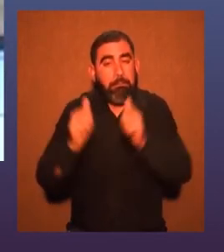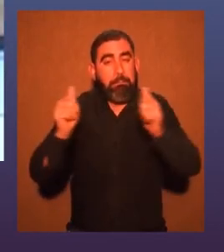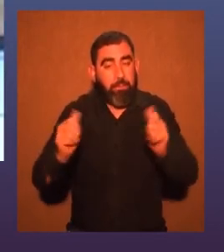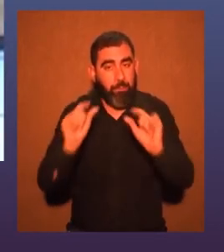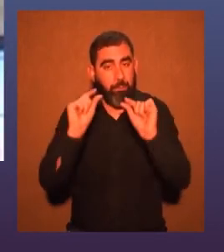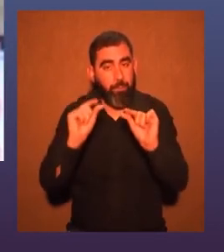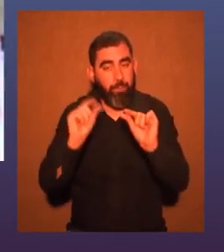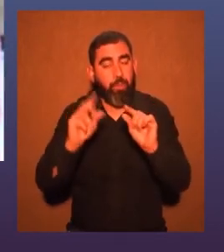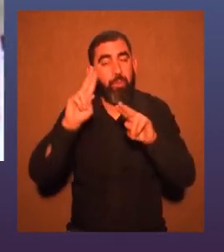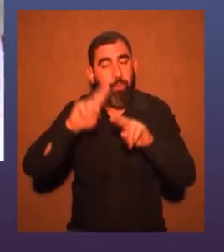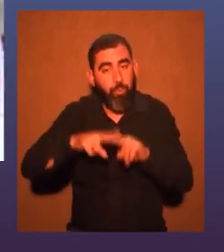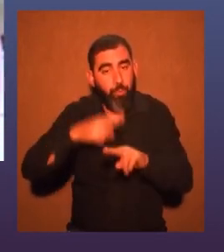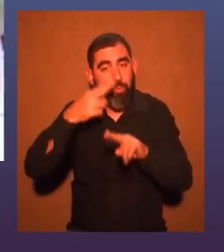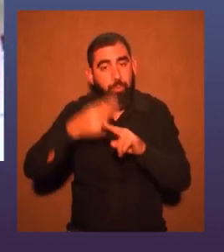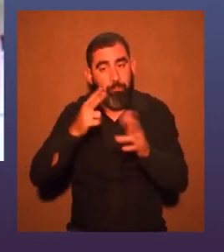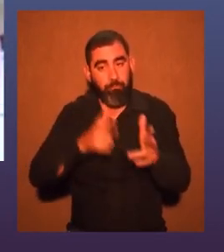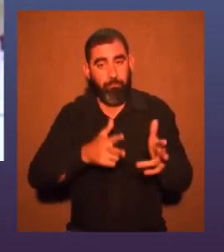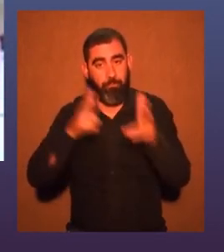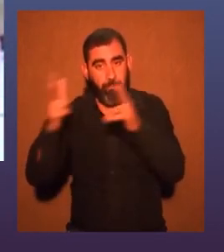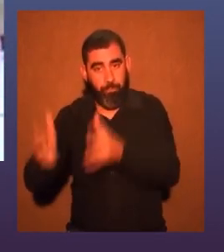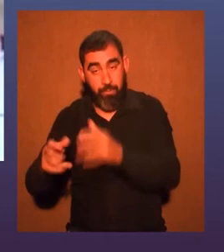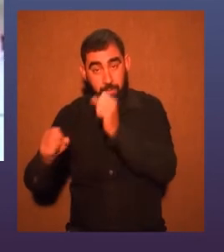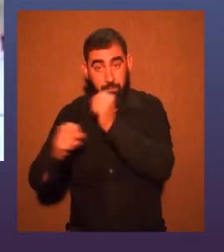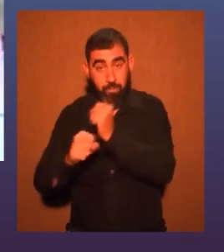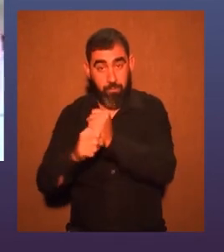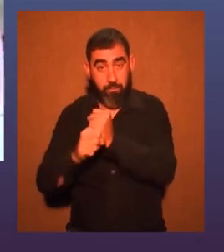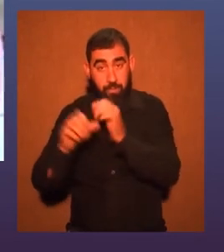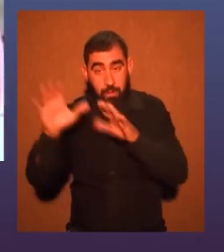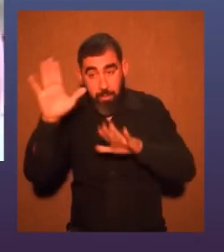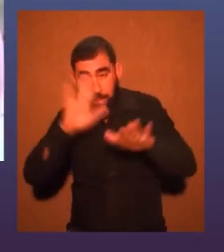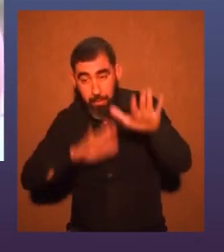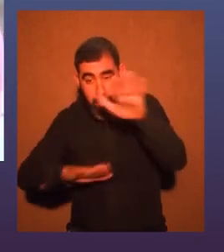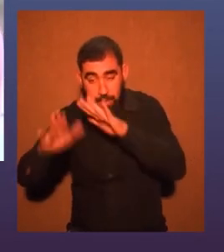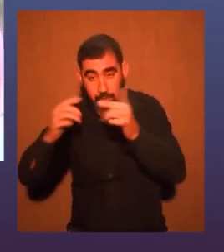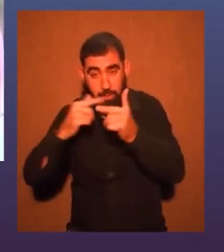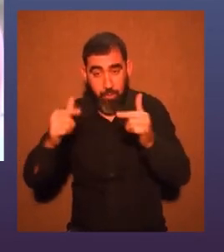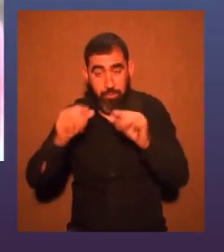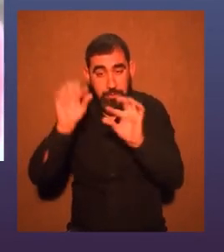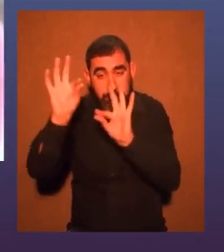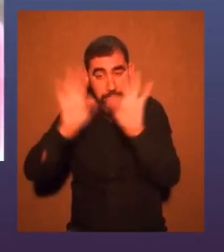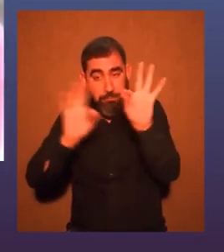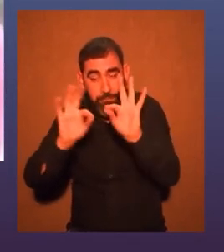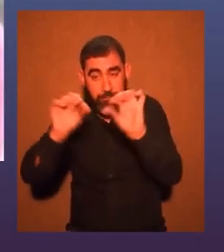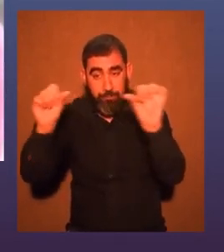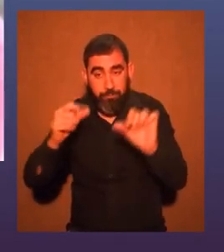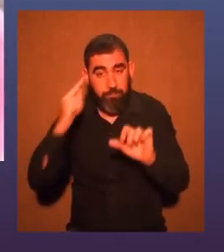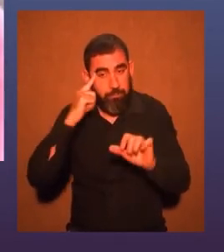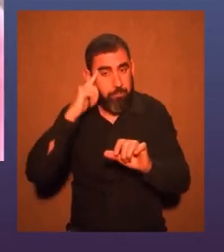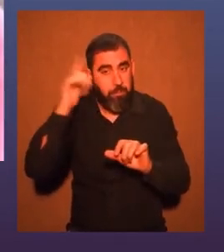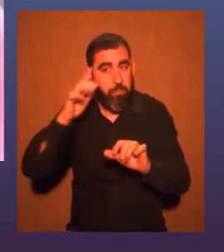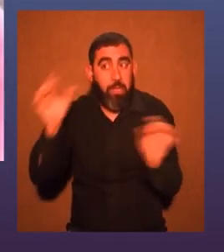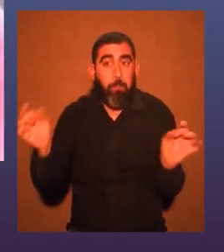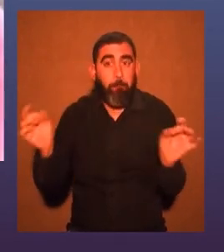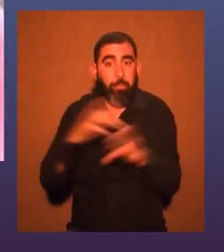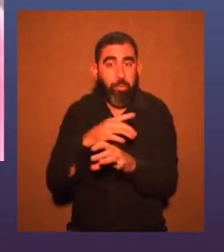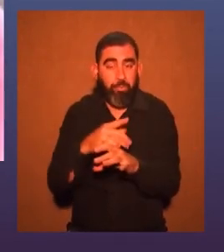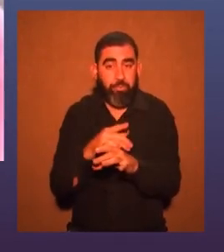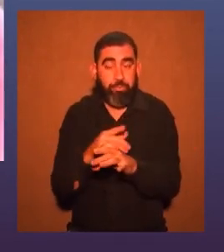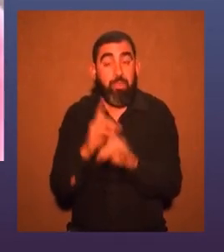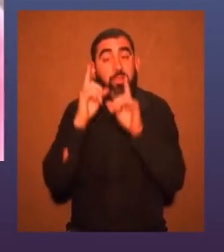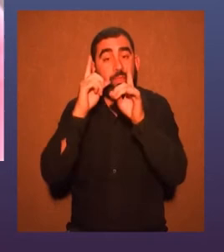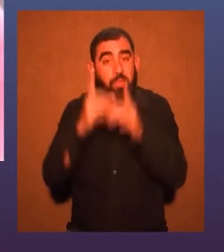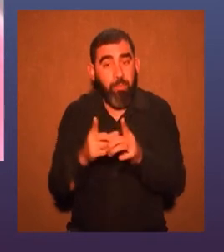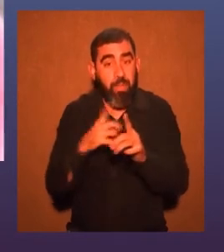ahí empieza otra etapa más, ¿no? De pulito y de retocar lo que de repente ya hiciste, o incluso